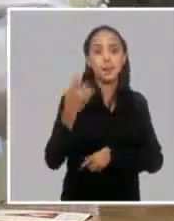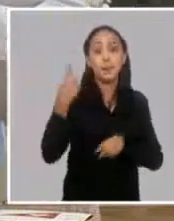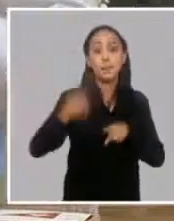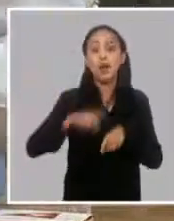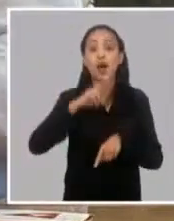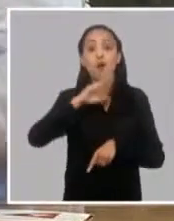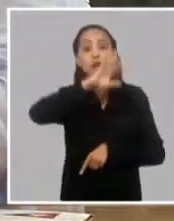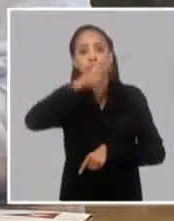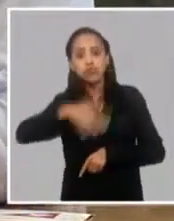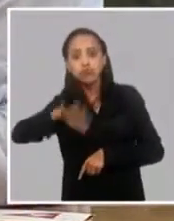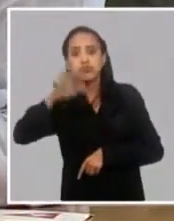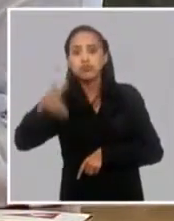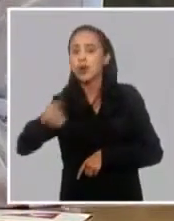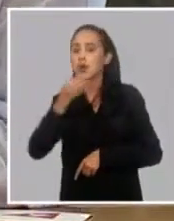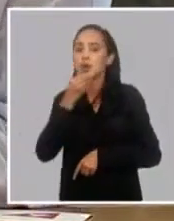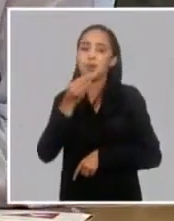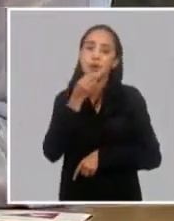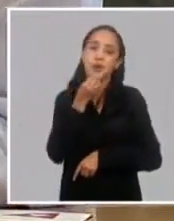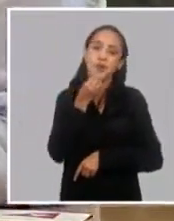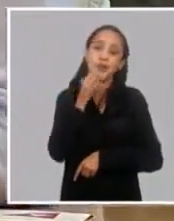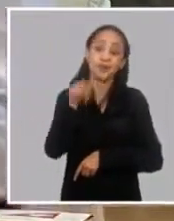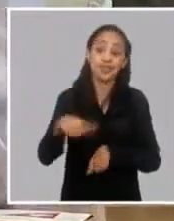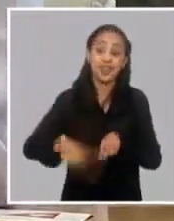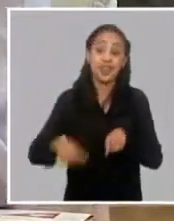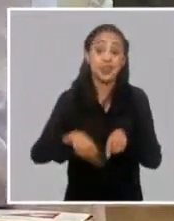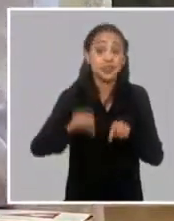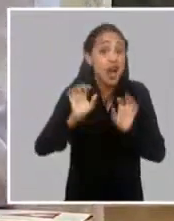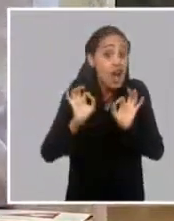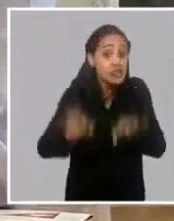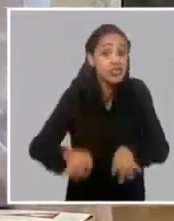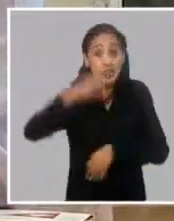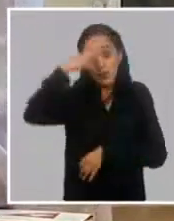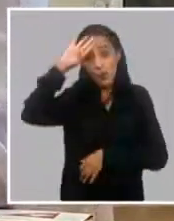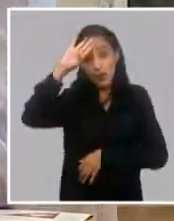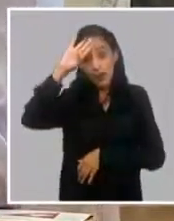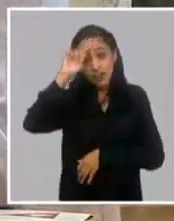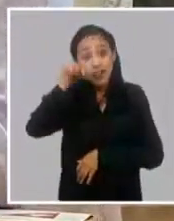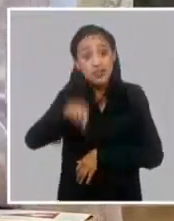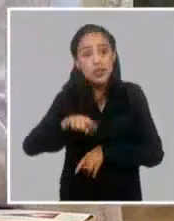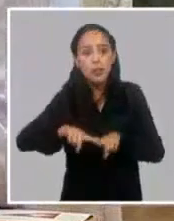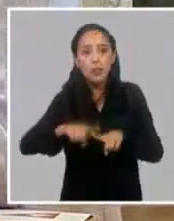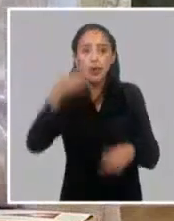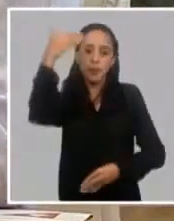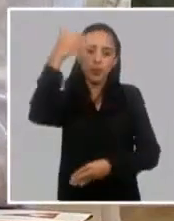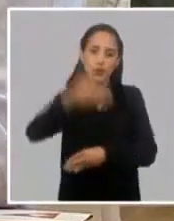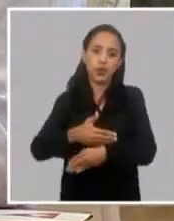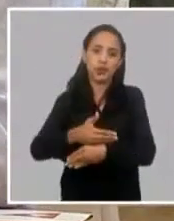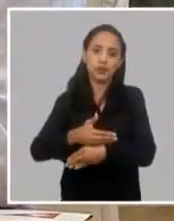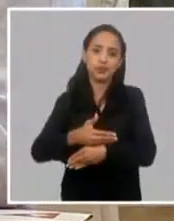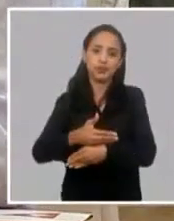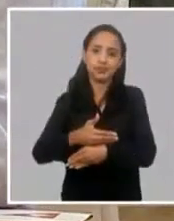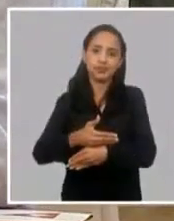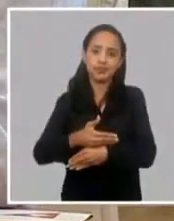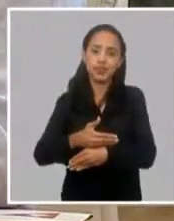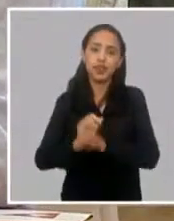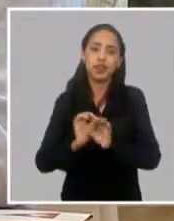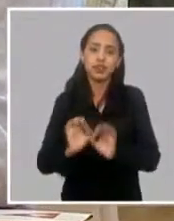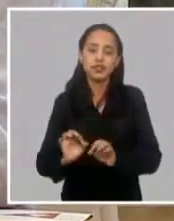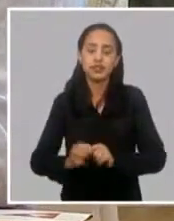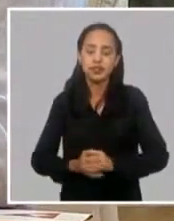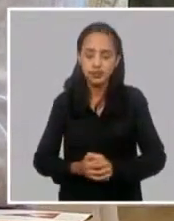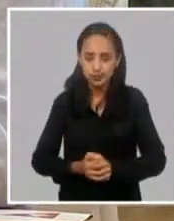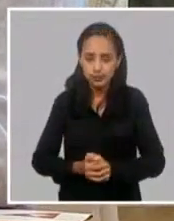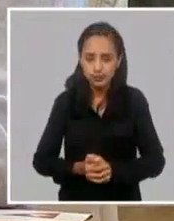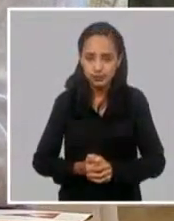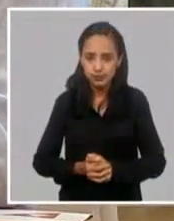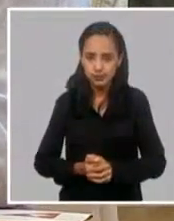llevar con un transportador la descarga de combustible. Esas son las cosas que pasan en Cuba y que están muy vinculadas al bloqueo. Casi que uno podía, a todo lo que